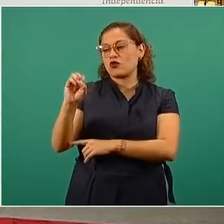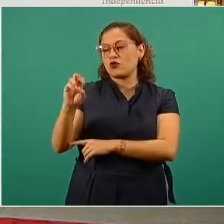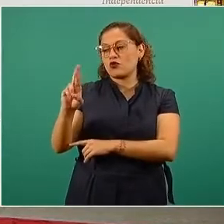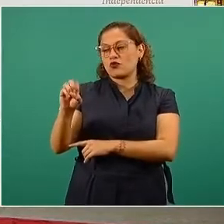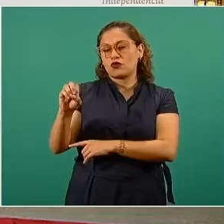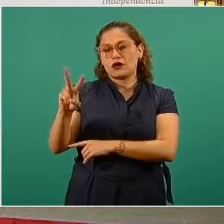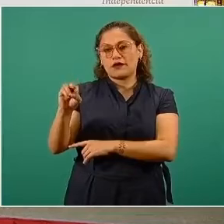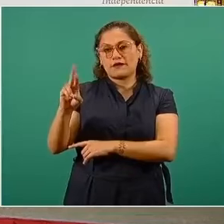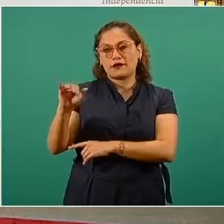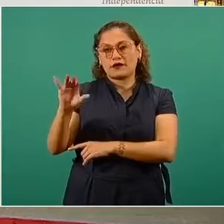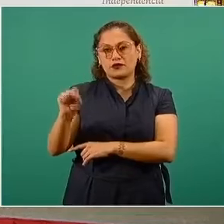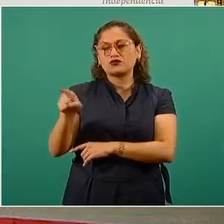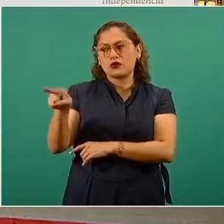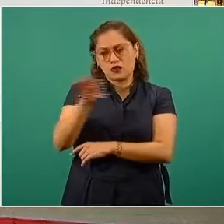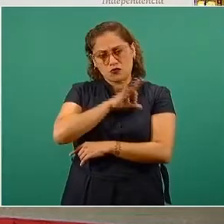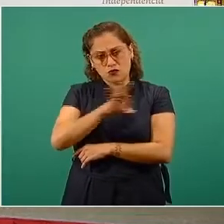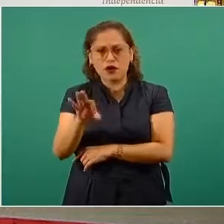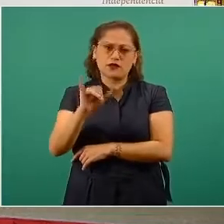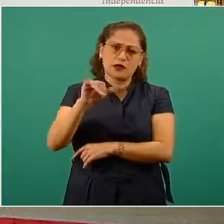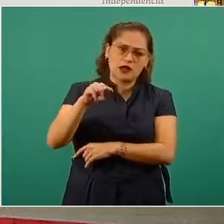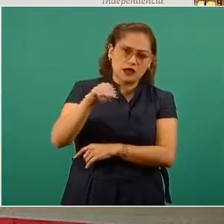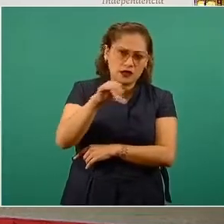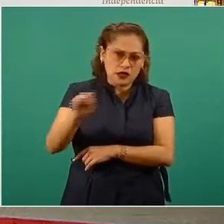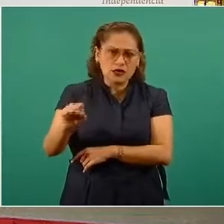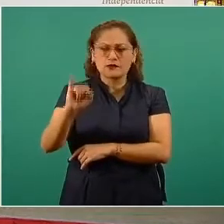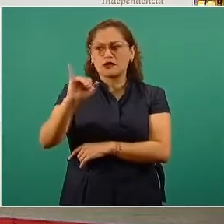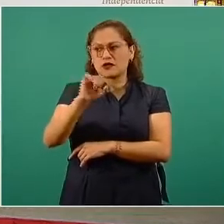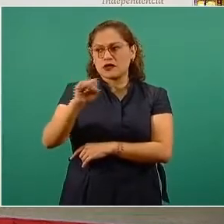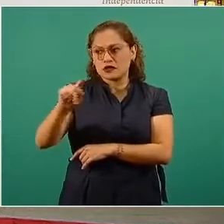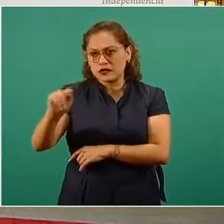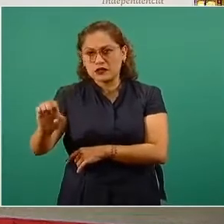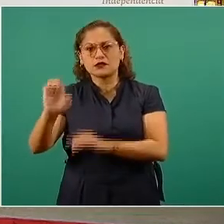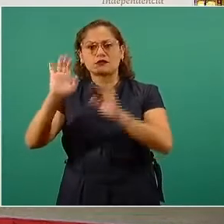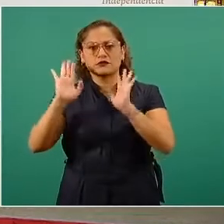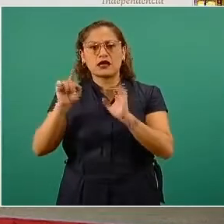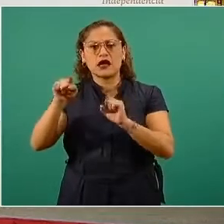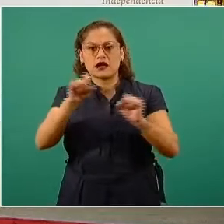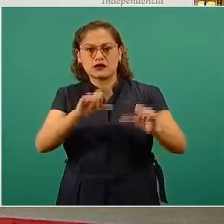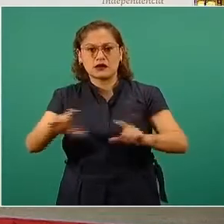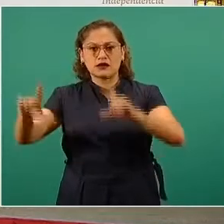pone ims.gov.mx, sale la página del Seguro